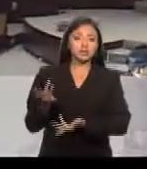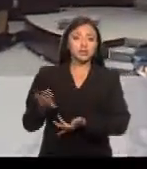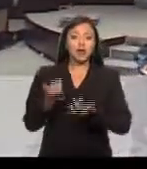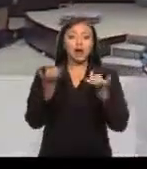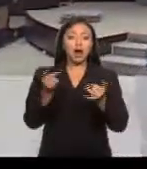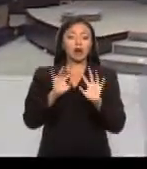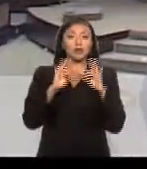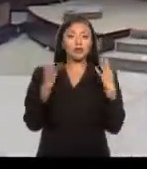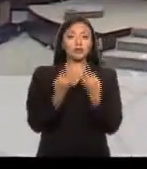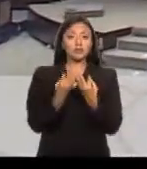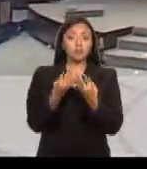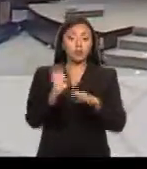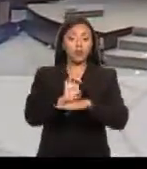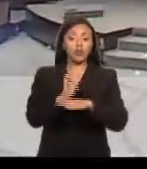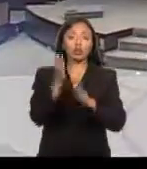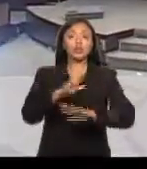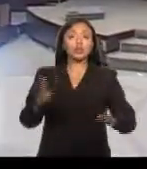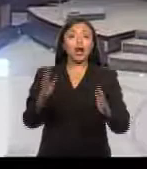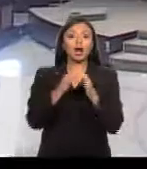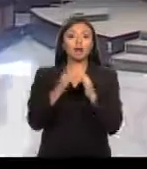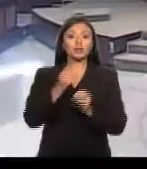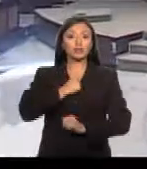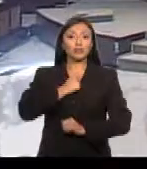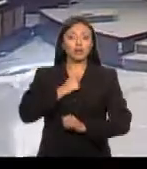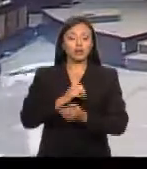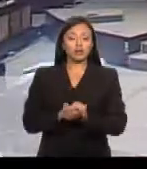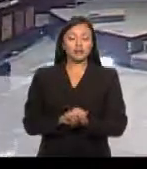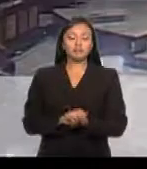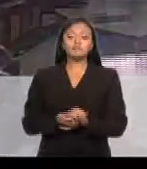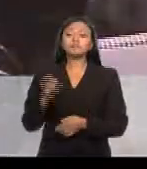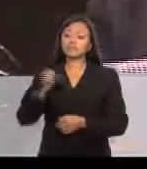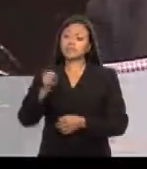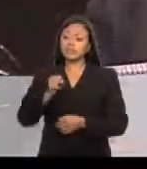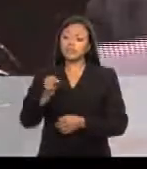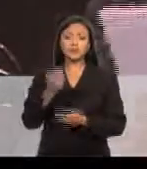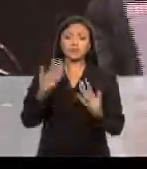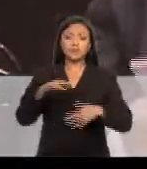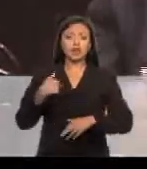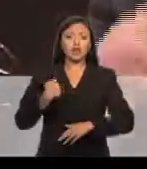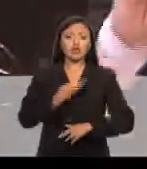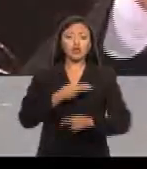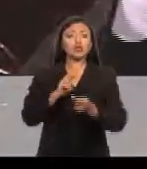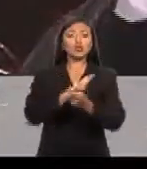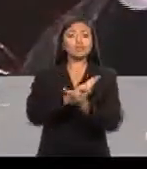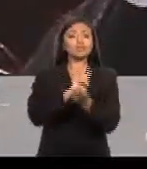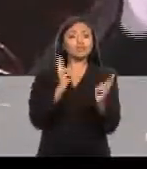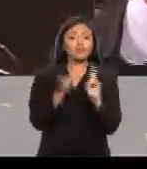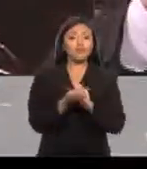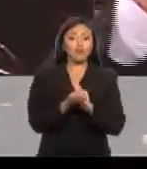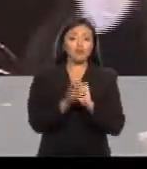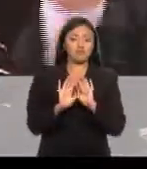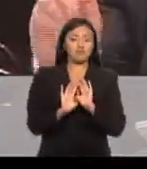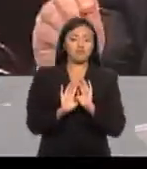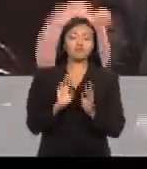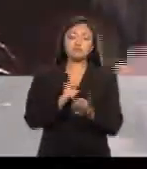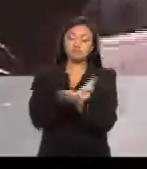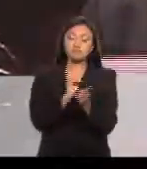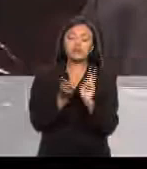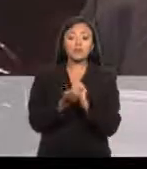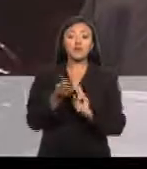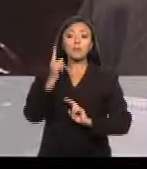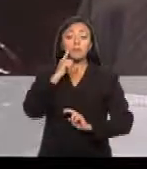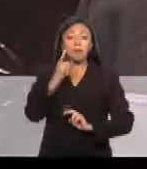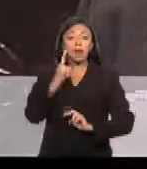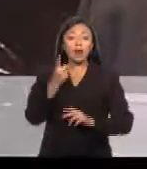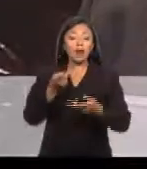decir, brindarle ahora a las familias ecuatorianas la seguridad de vivienda propia. Hemos hecho una regulación que permite endeudarse responsablemente